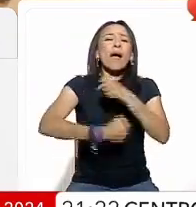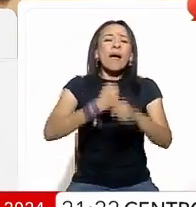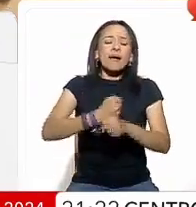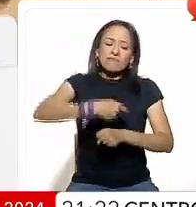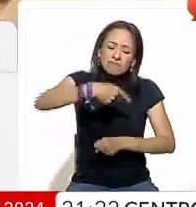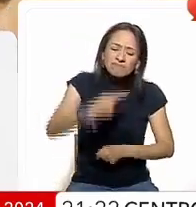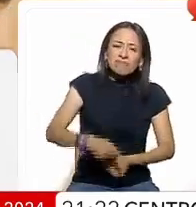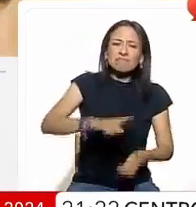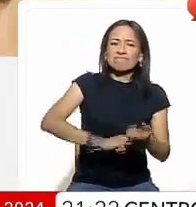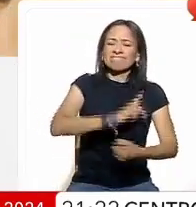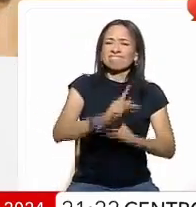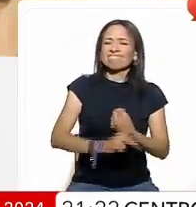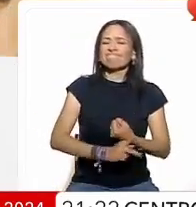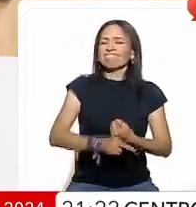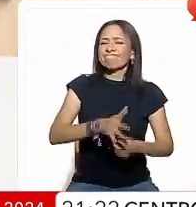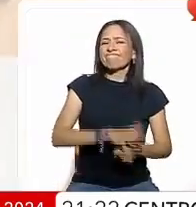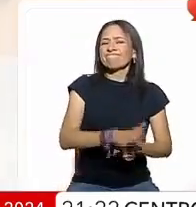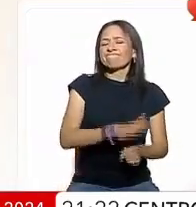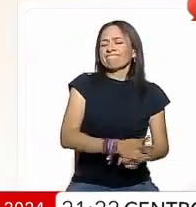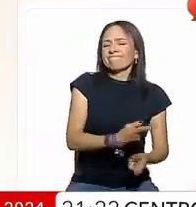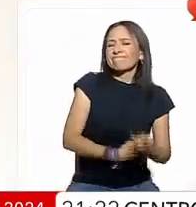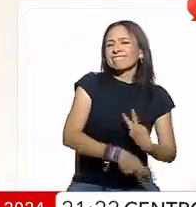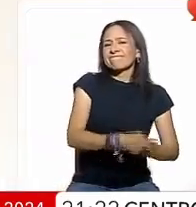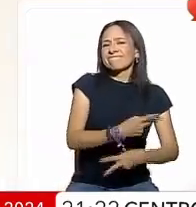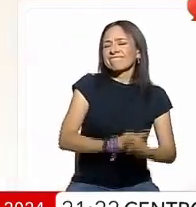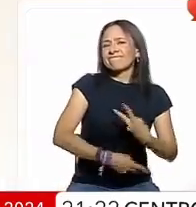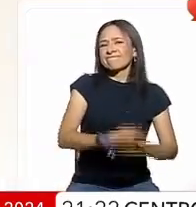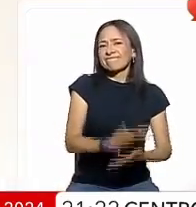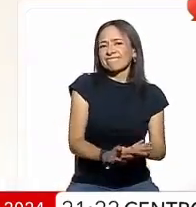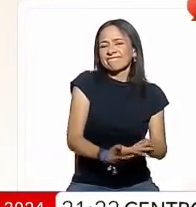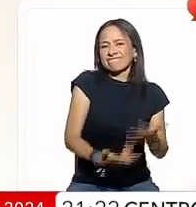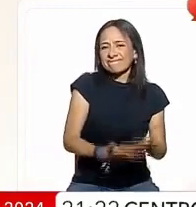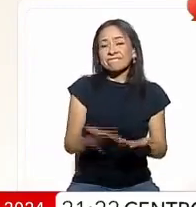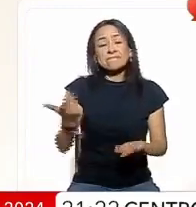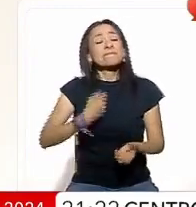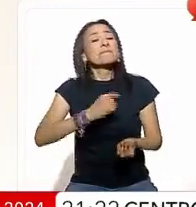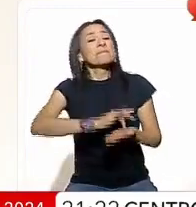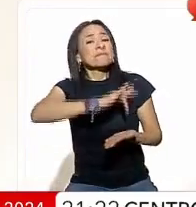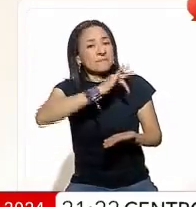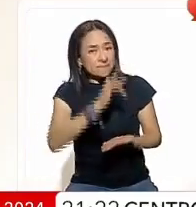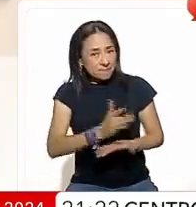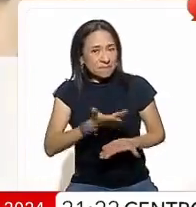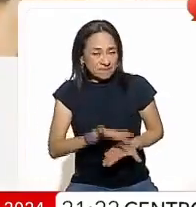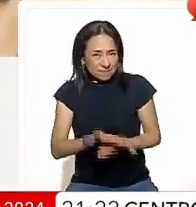electa Rocío Nale, muchas gracias por estos minutos, la conversación también con la audiencia de